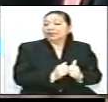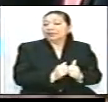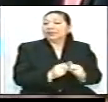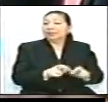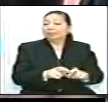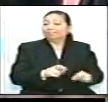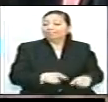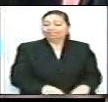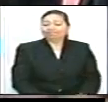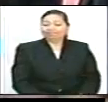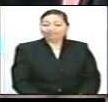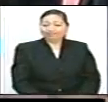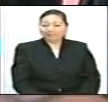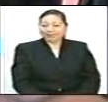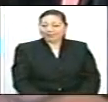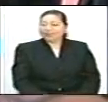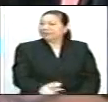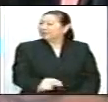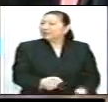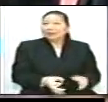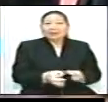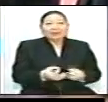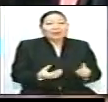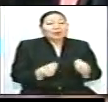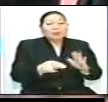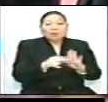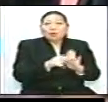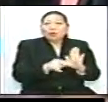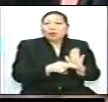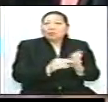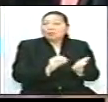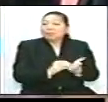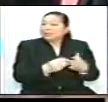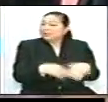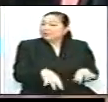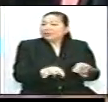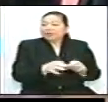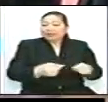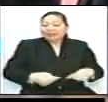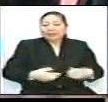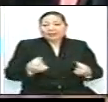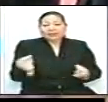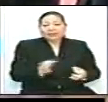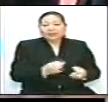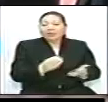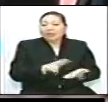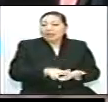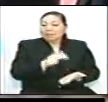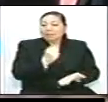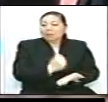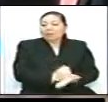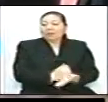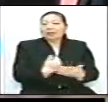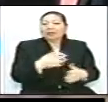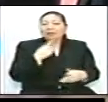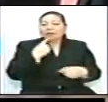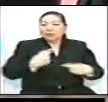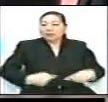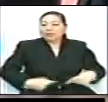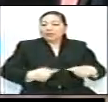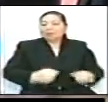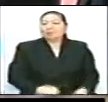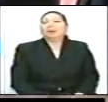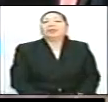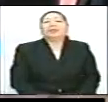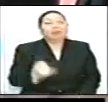Pleno. No nos explicamos cómo una norma tan importante no ha sido debatida. Ni siquiera estoy diciendo aprobada, porque yo sé que va a haber un